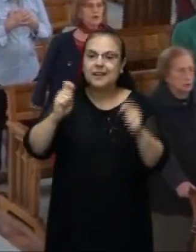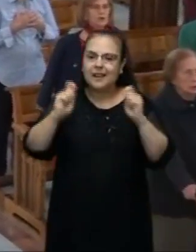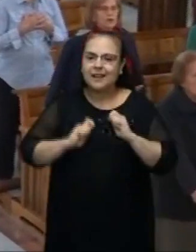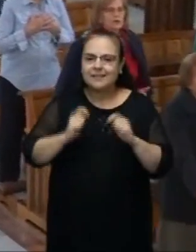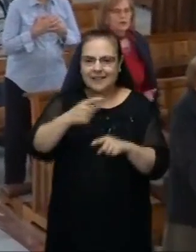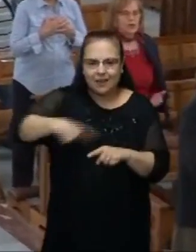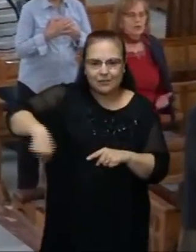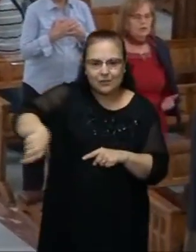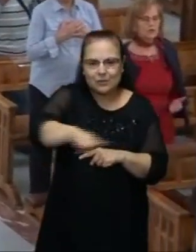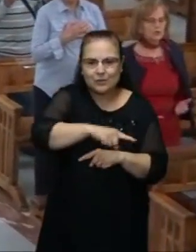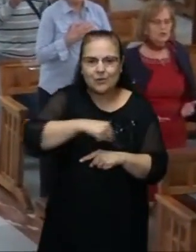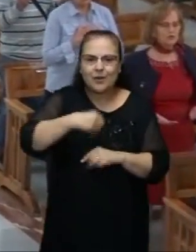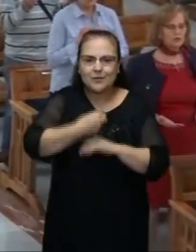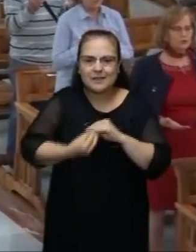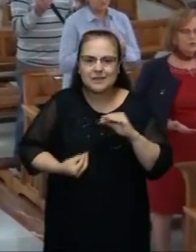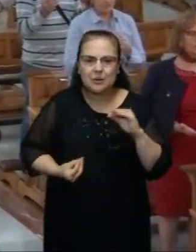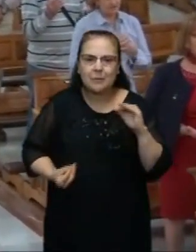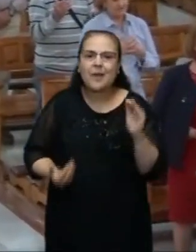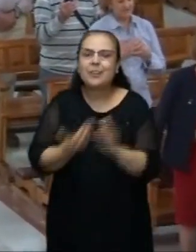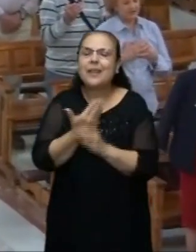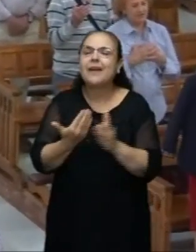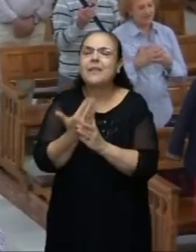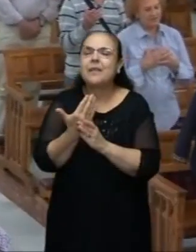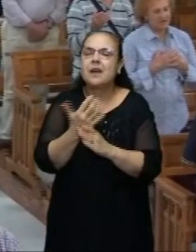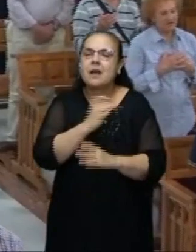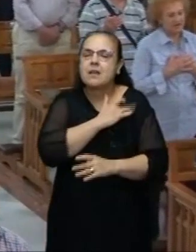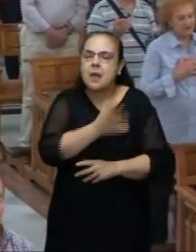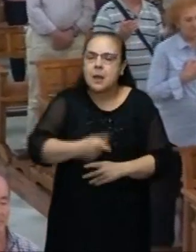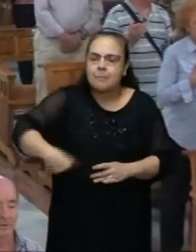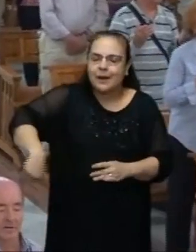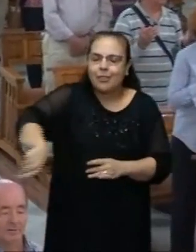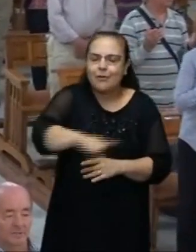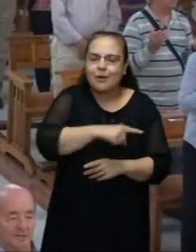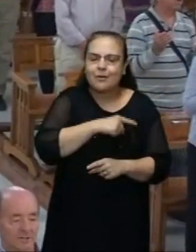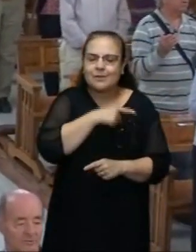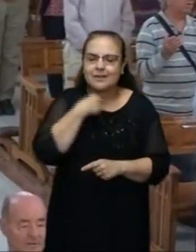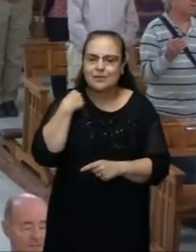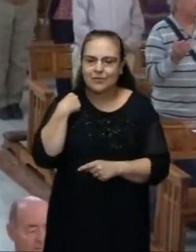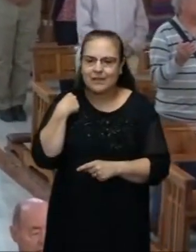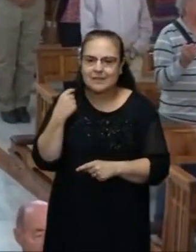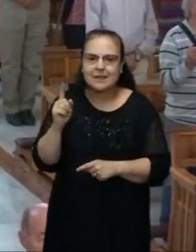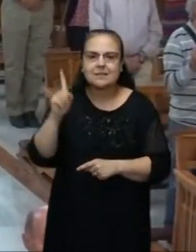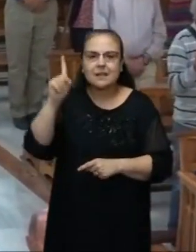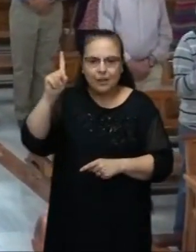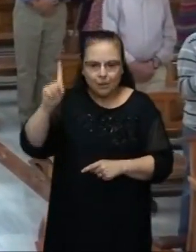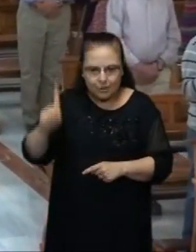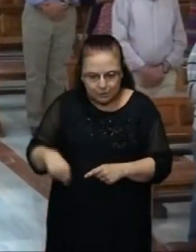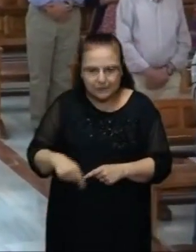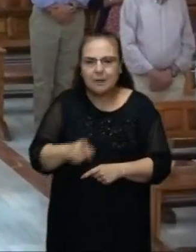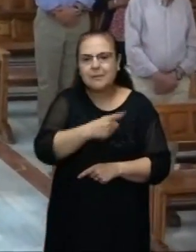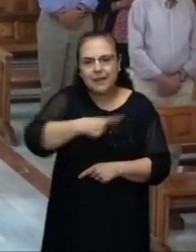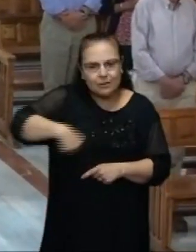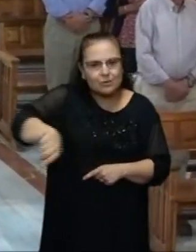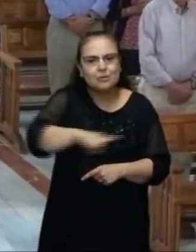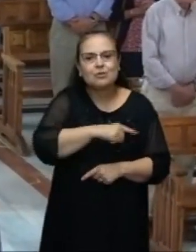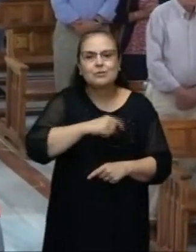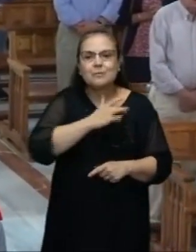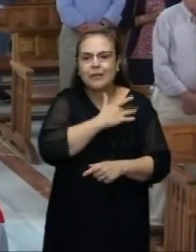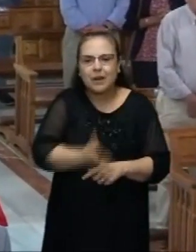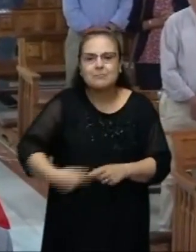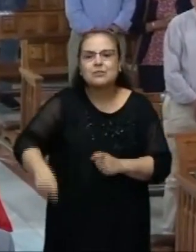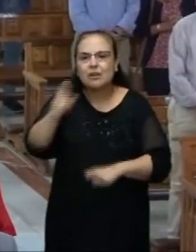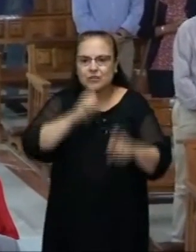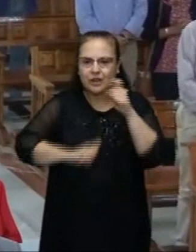cielo. Danos hoy nuestro pan de cada día. Perdona nuestras ofensas, como también